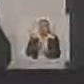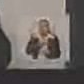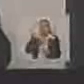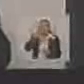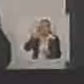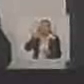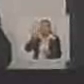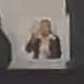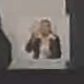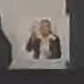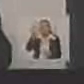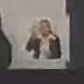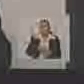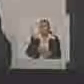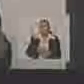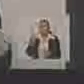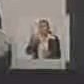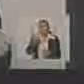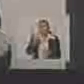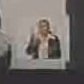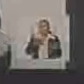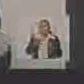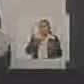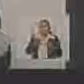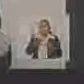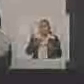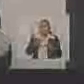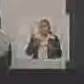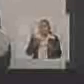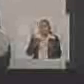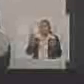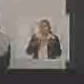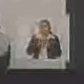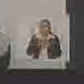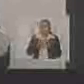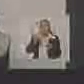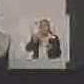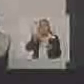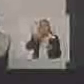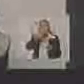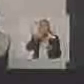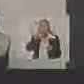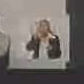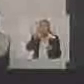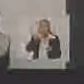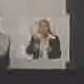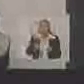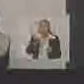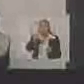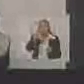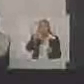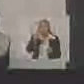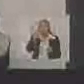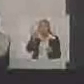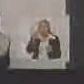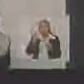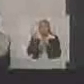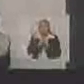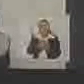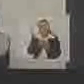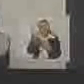impunidad. Tenemos que trabajar seriamente en el combate a la corrupción. Ahí está la raíz de muchos de los problemas que nos afectan. Hay